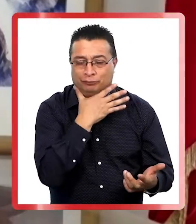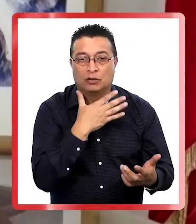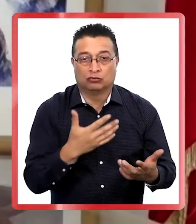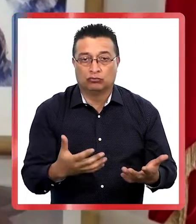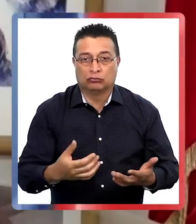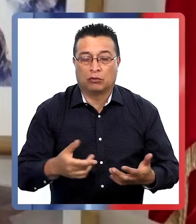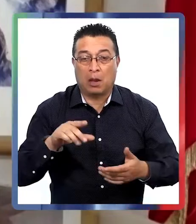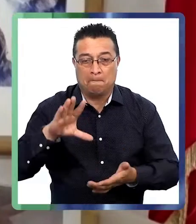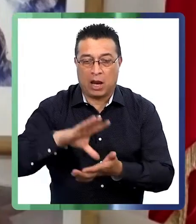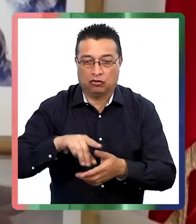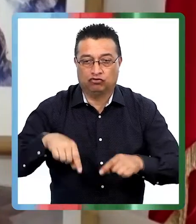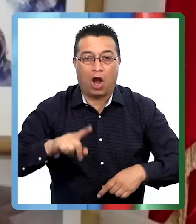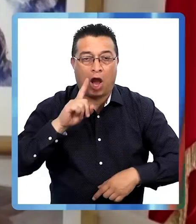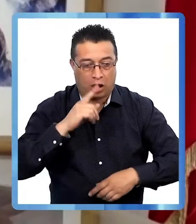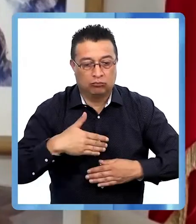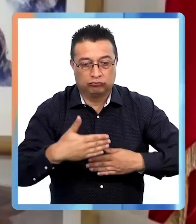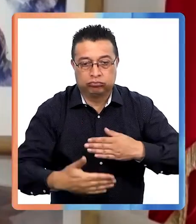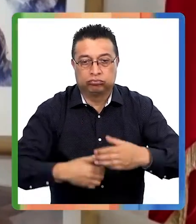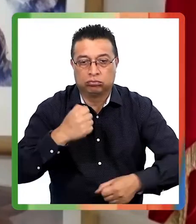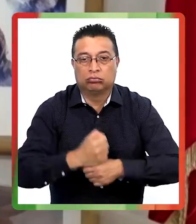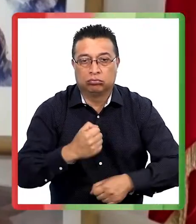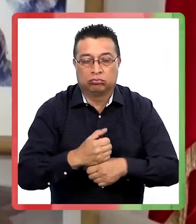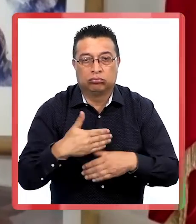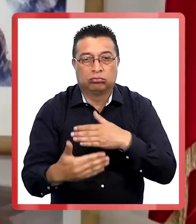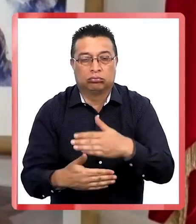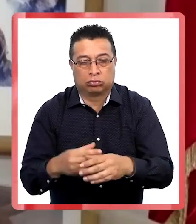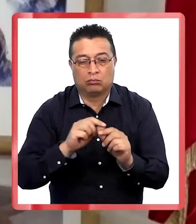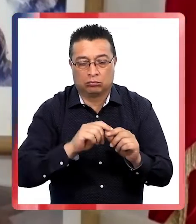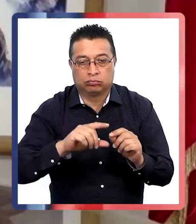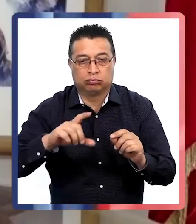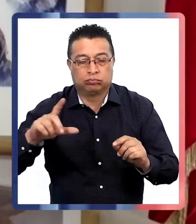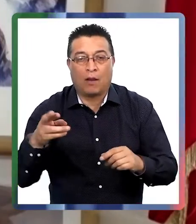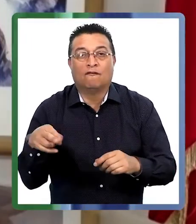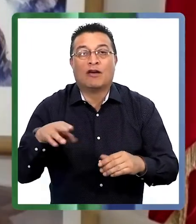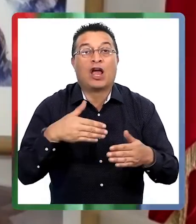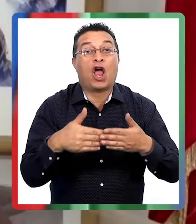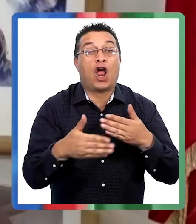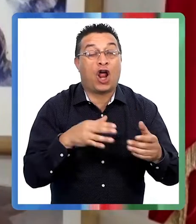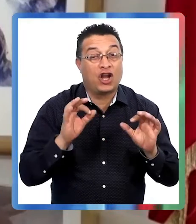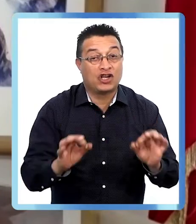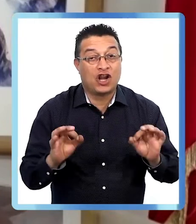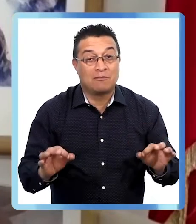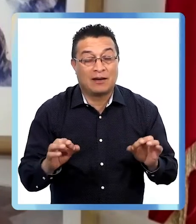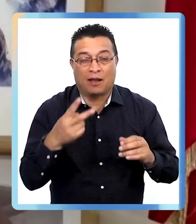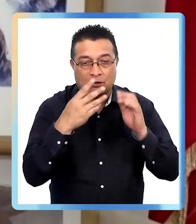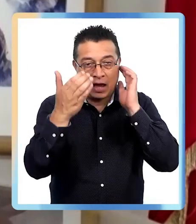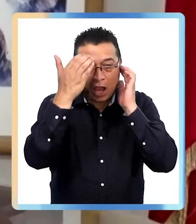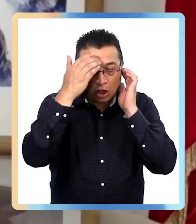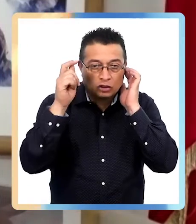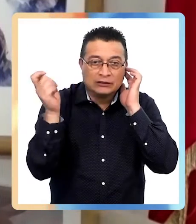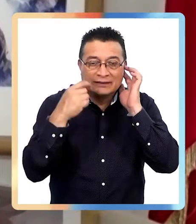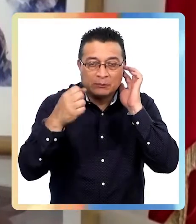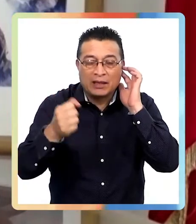consiguiente, ya dado que el país estaba recuperando su empleo y iba progresivamente volviendo a la normalidad, estoy hablando de